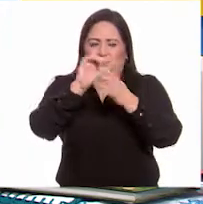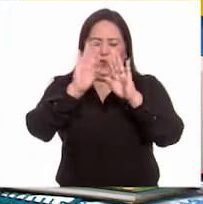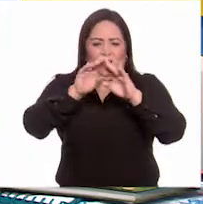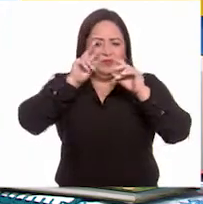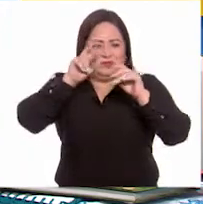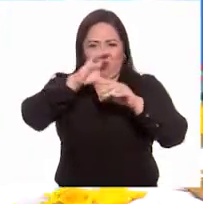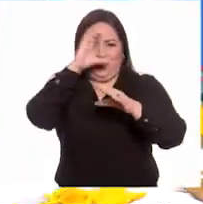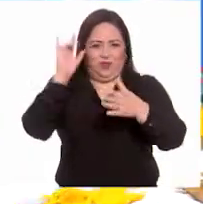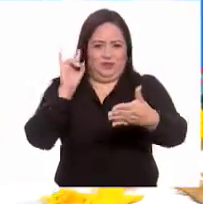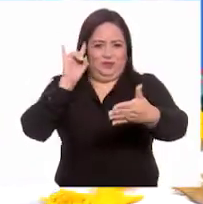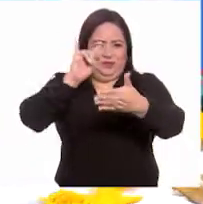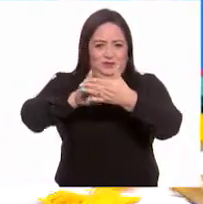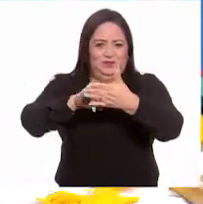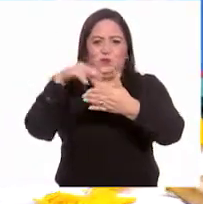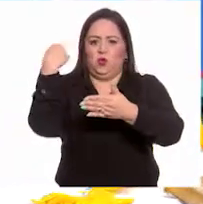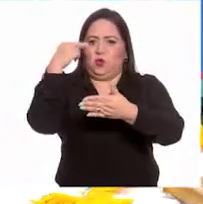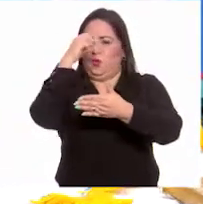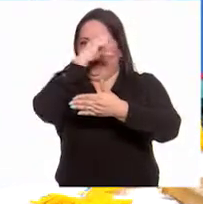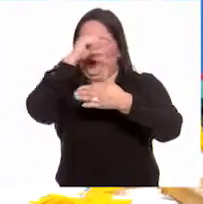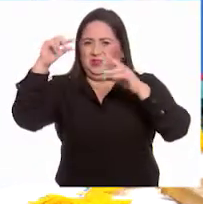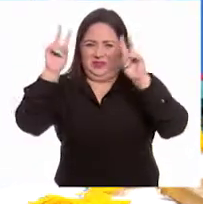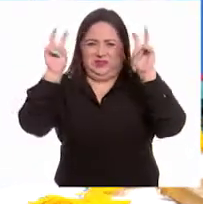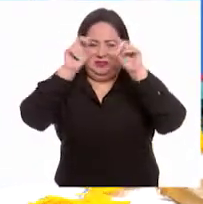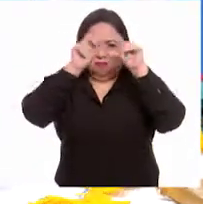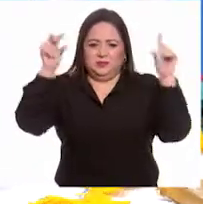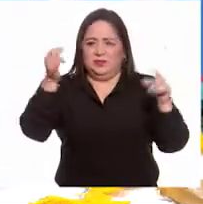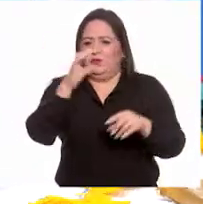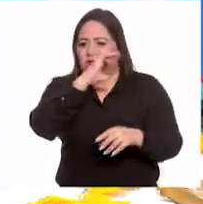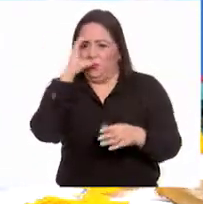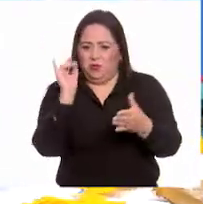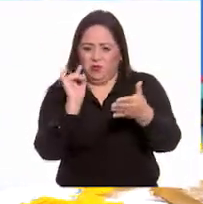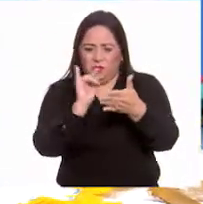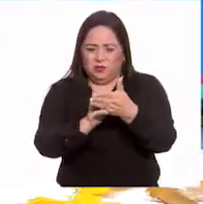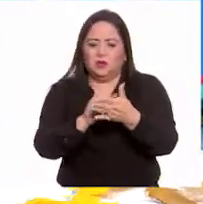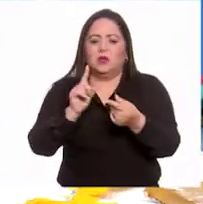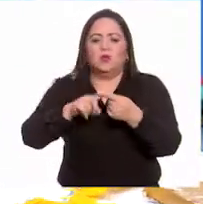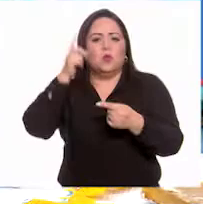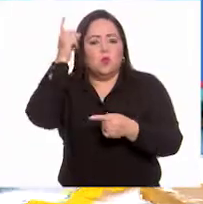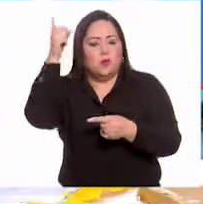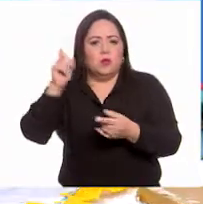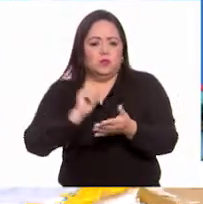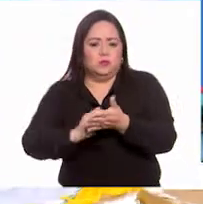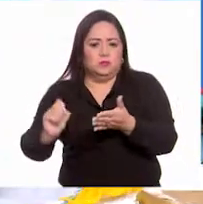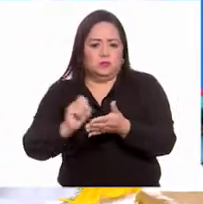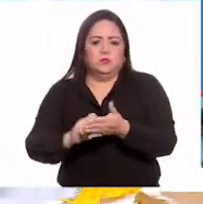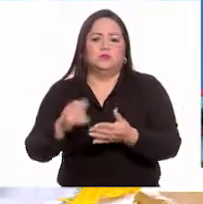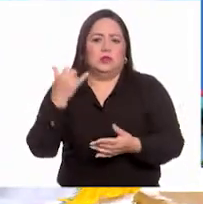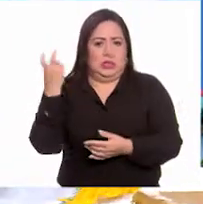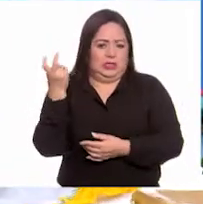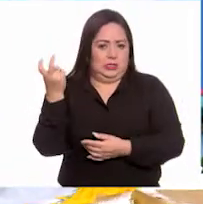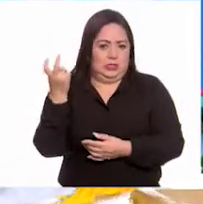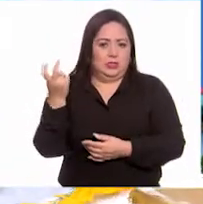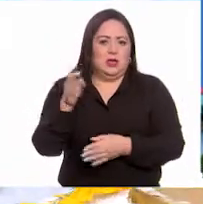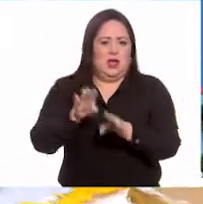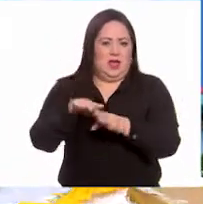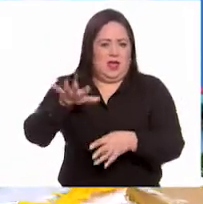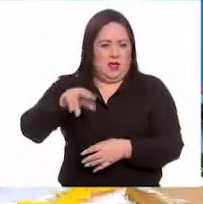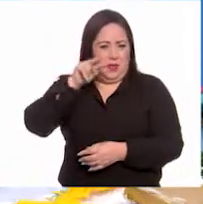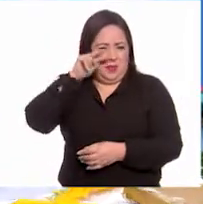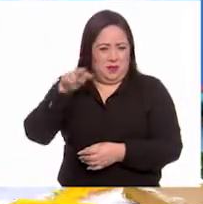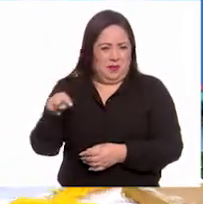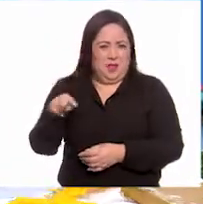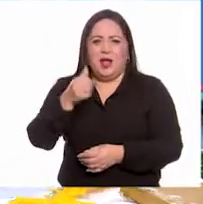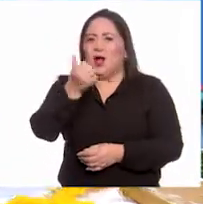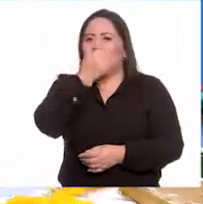tiene su nombre, su título, la imagen, el editorial. Y es correcto, y como podrían ver